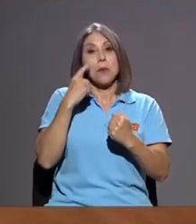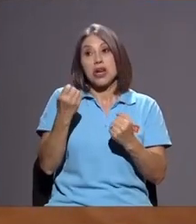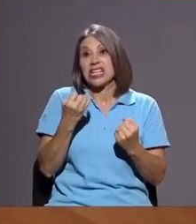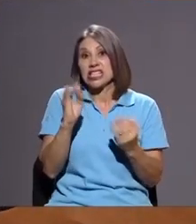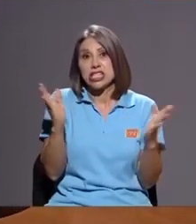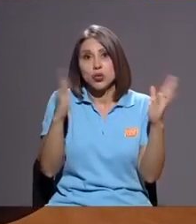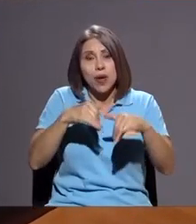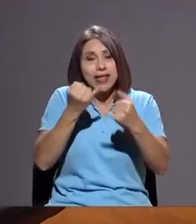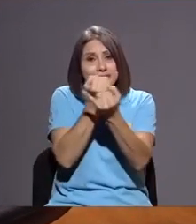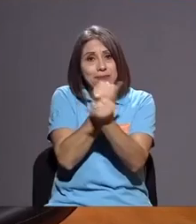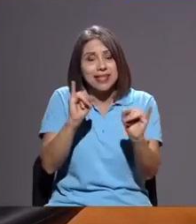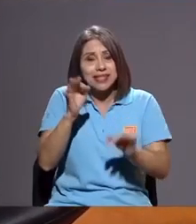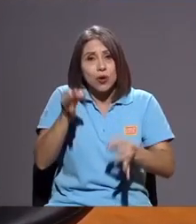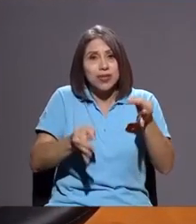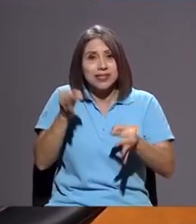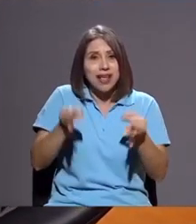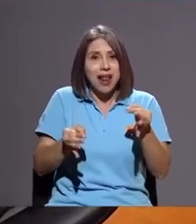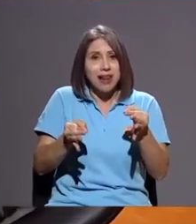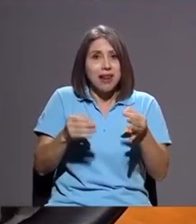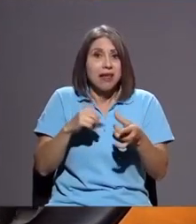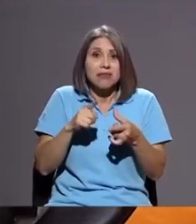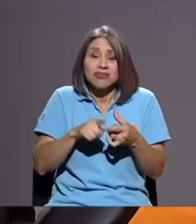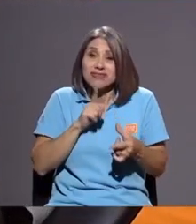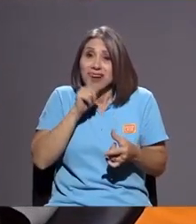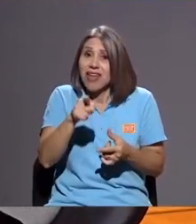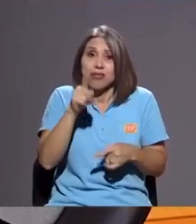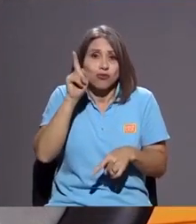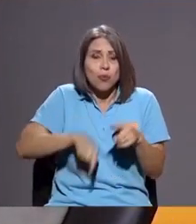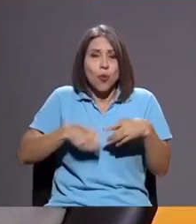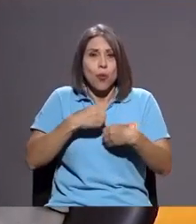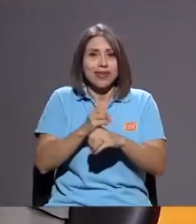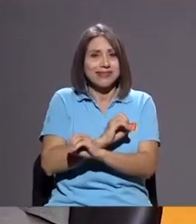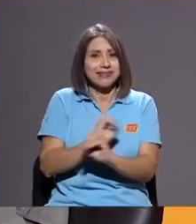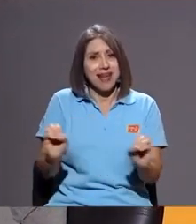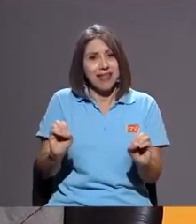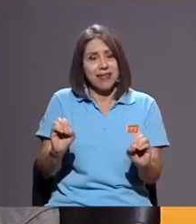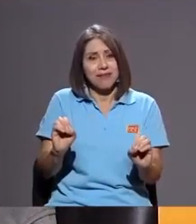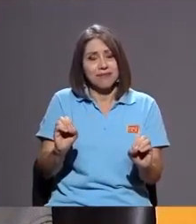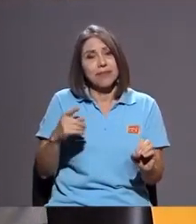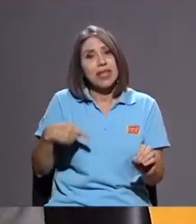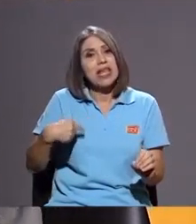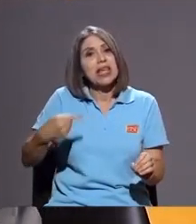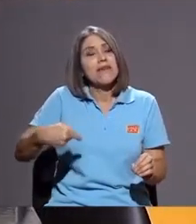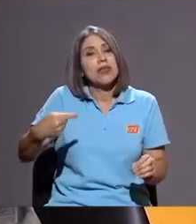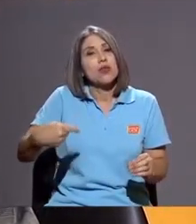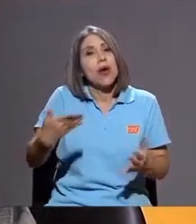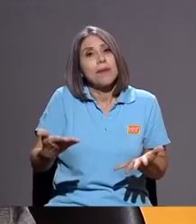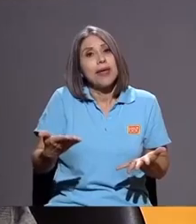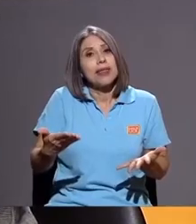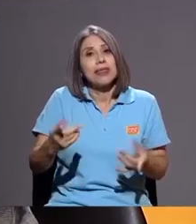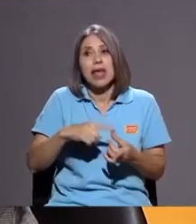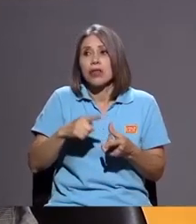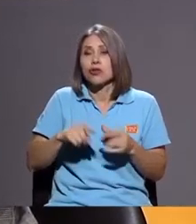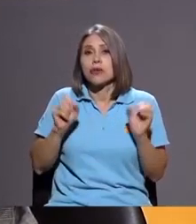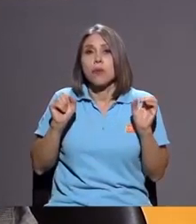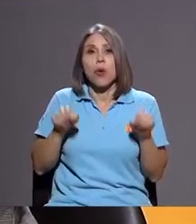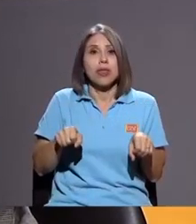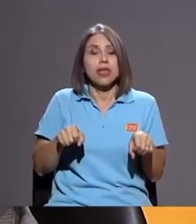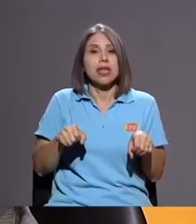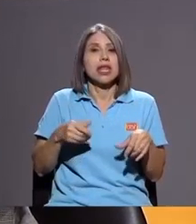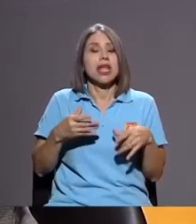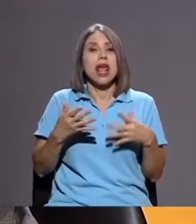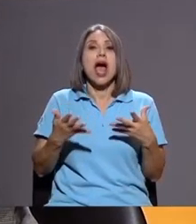judicial en realidad no habría nada que hacer y eventualmente la arbitrariedad se podría entronizar